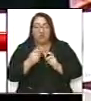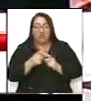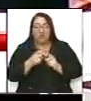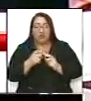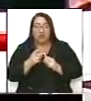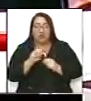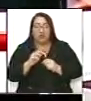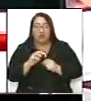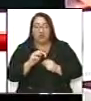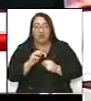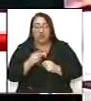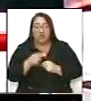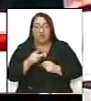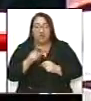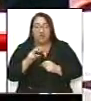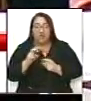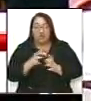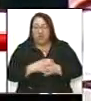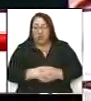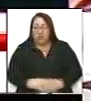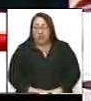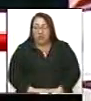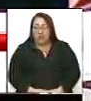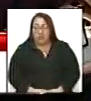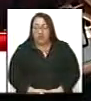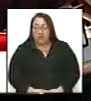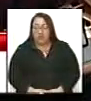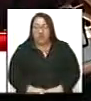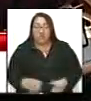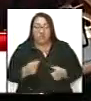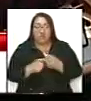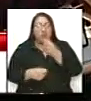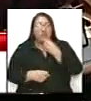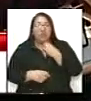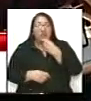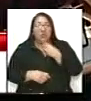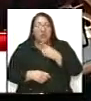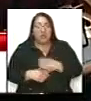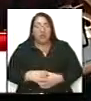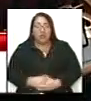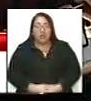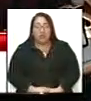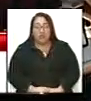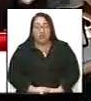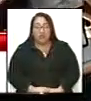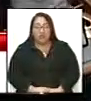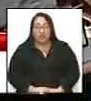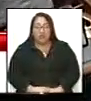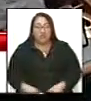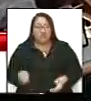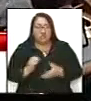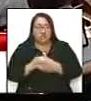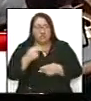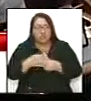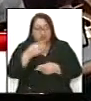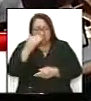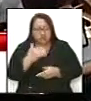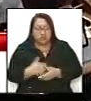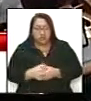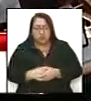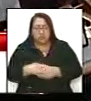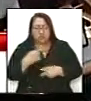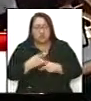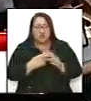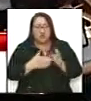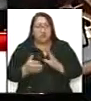su... Sí, congresista Mul. Presidenta, usted ha puesto aquí una relación por